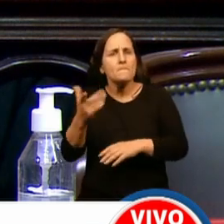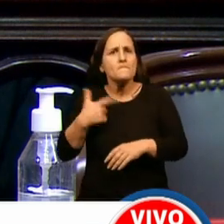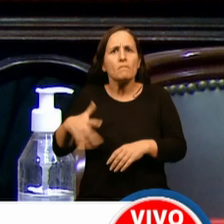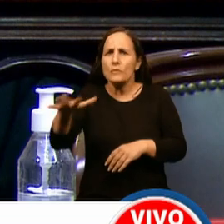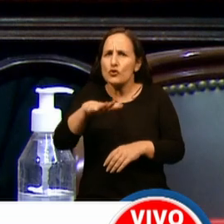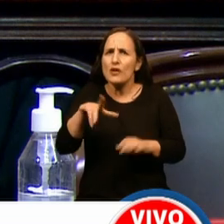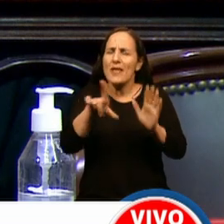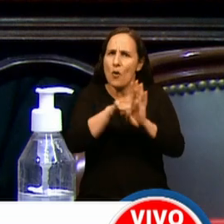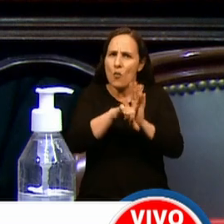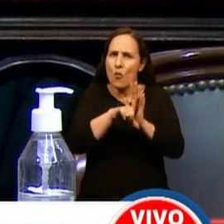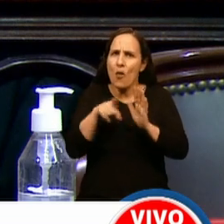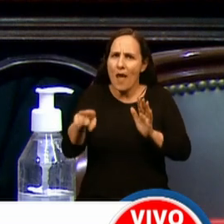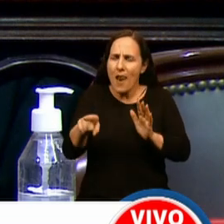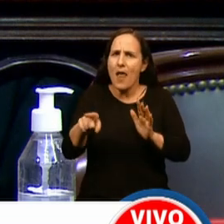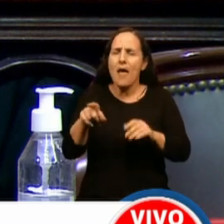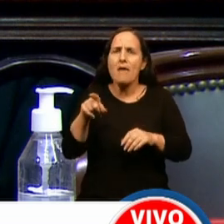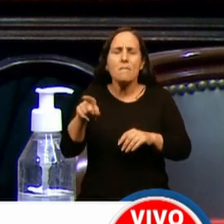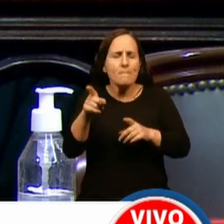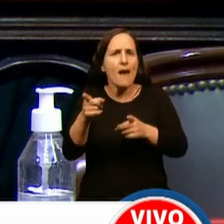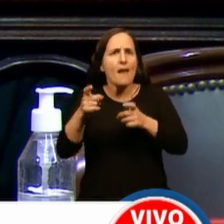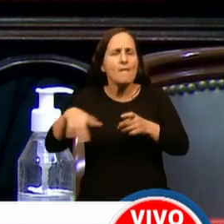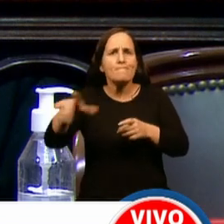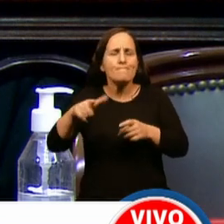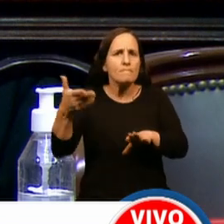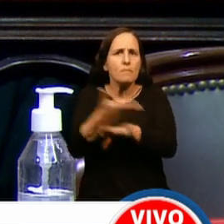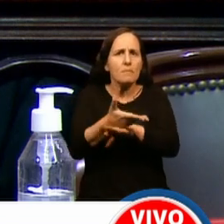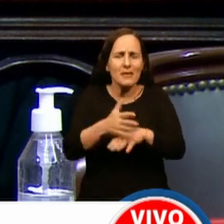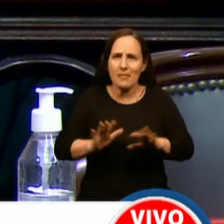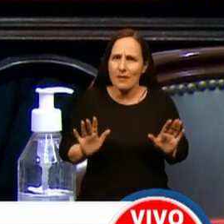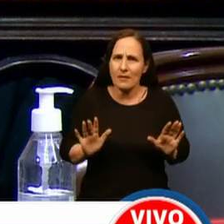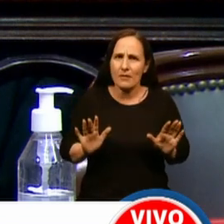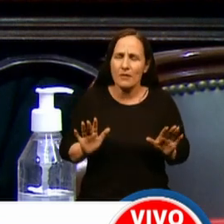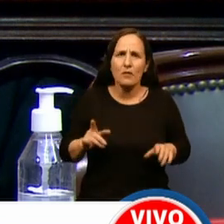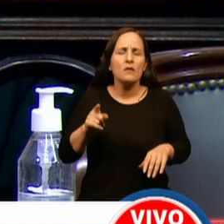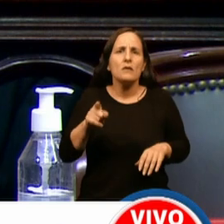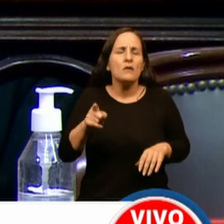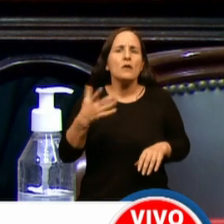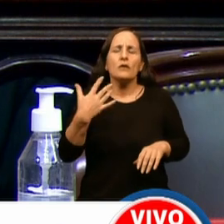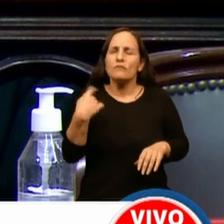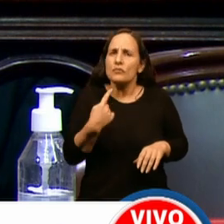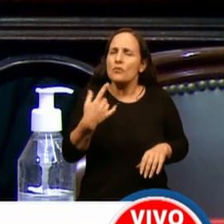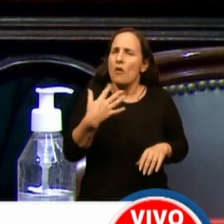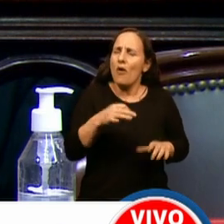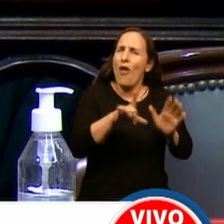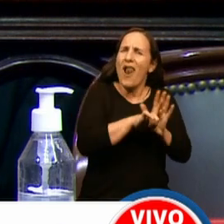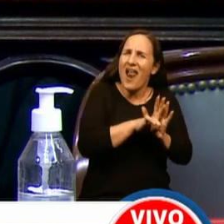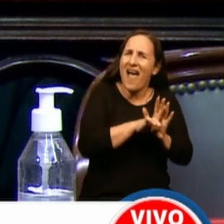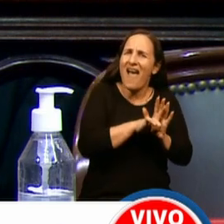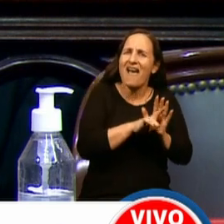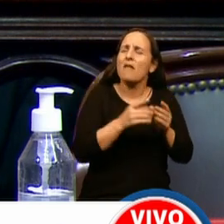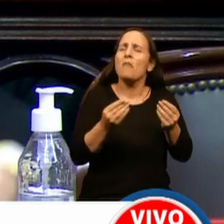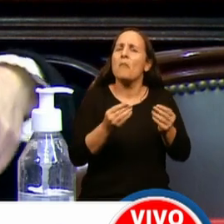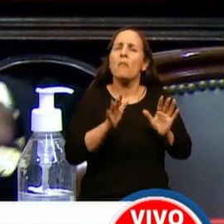ellos y ellas y ellos nos demandando que nosotros saquemos una ley porque viene así